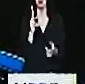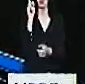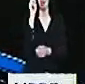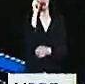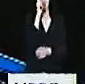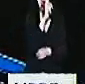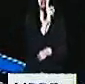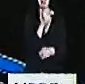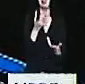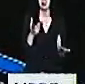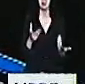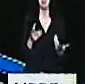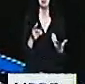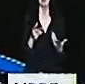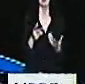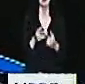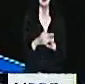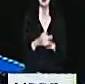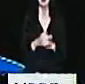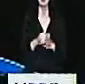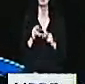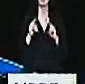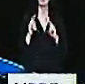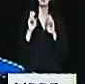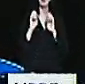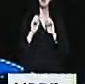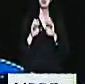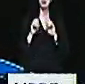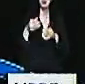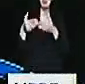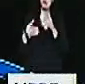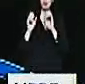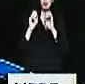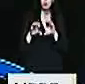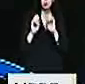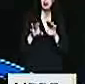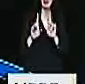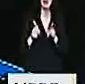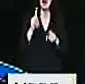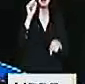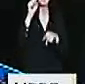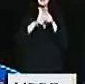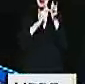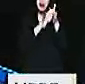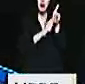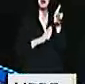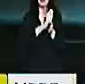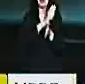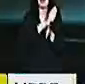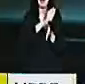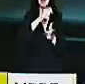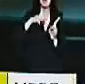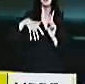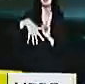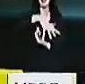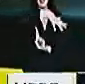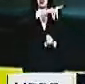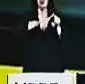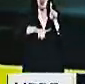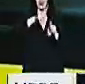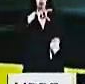esa conexión, con reconocer en los procesos formativos ese contexto territorial es fundamental, porque en el